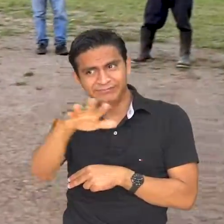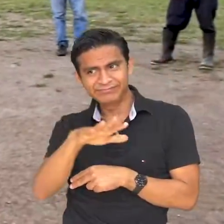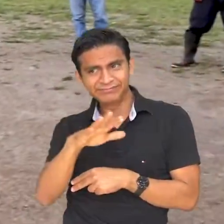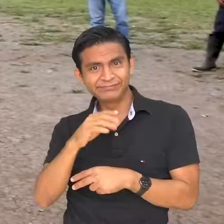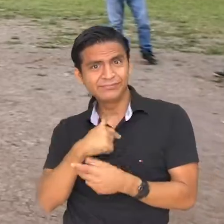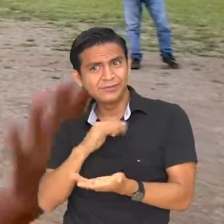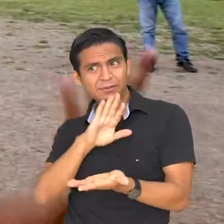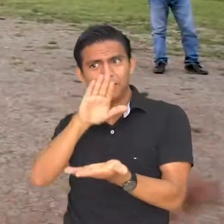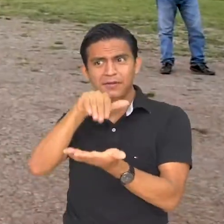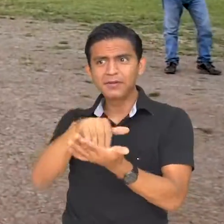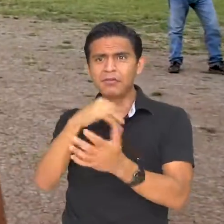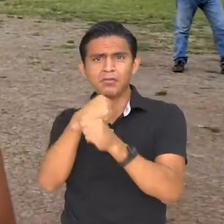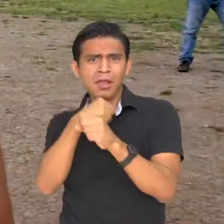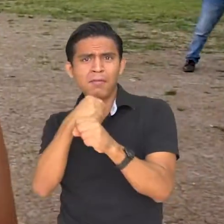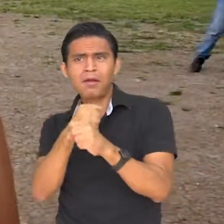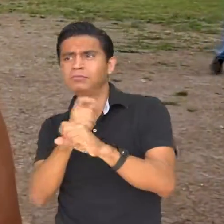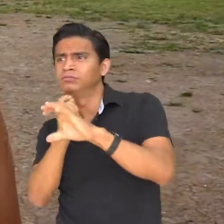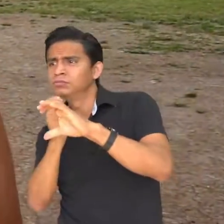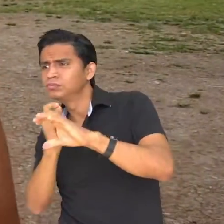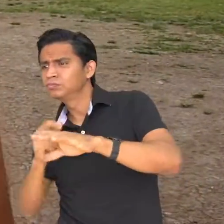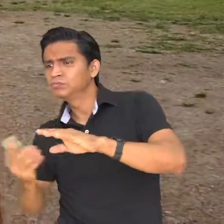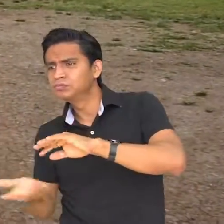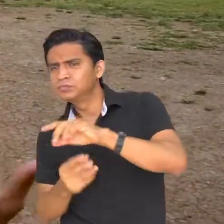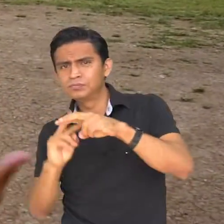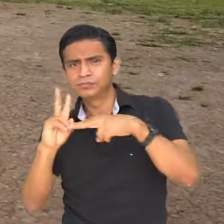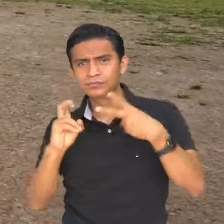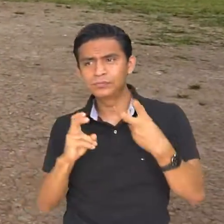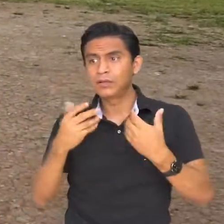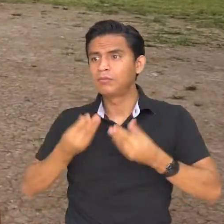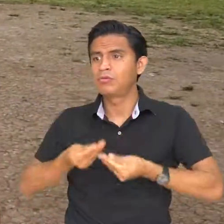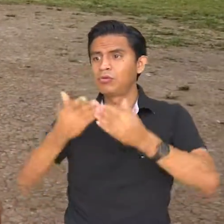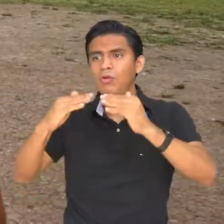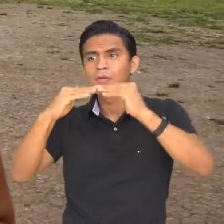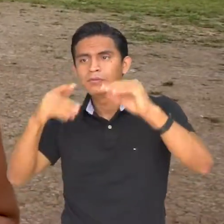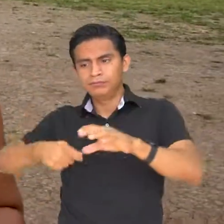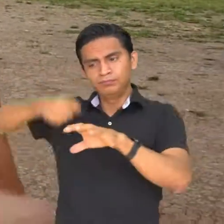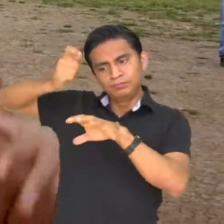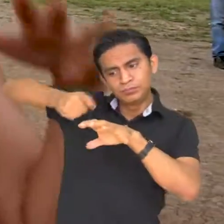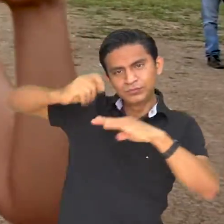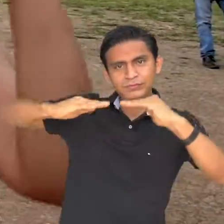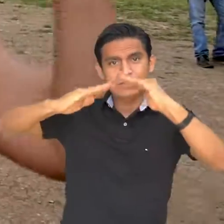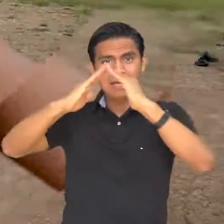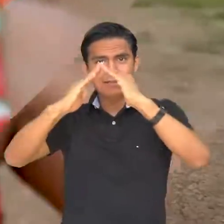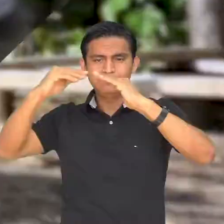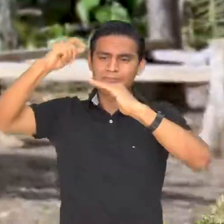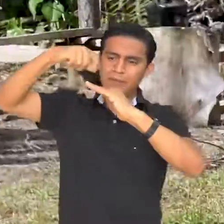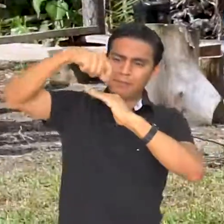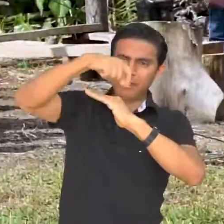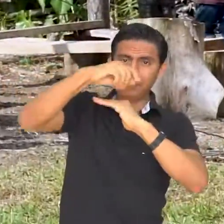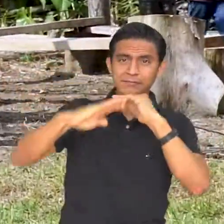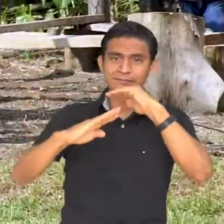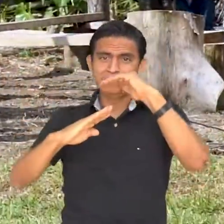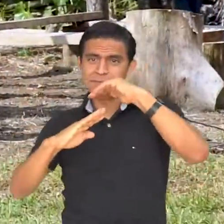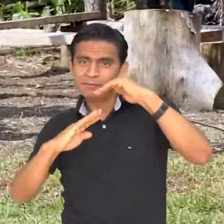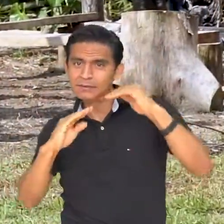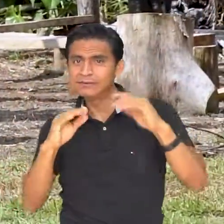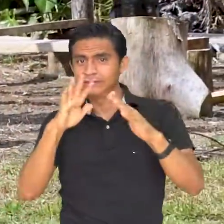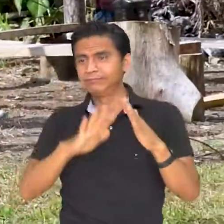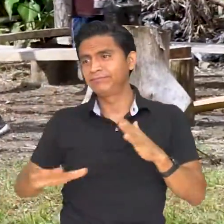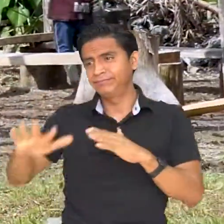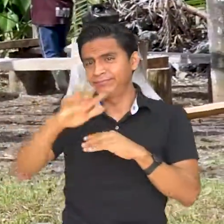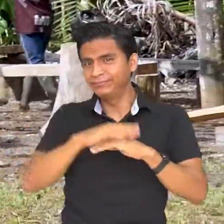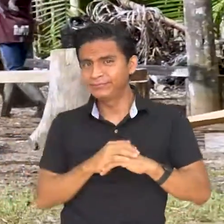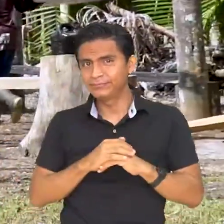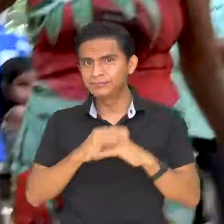venido, están en una minga los compañeros, les hemos entregado el zinc para que puedan ubicar el techito en esta